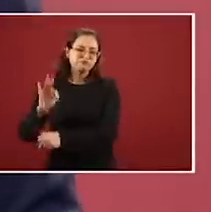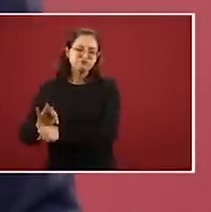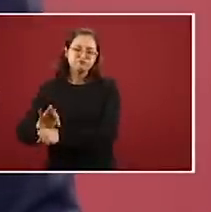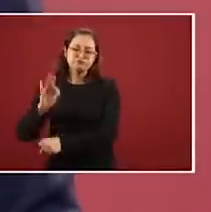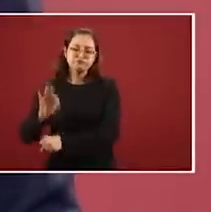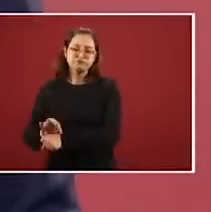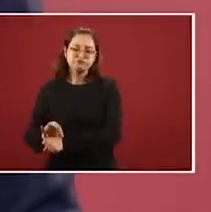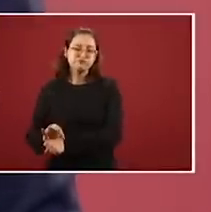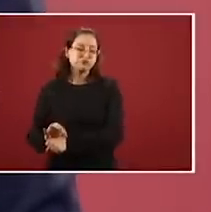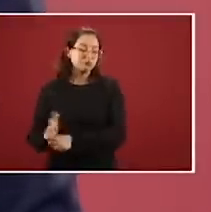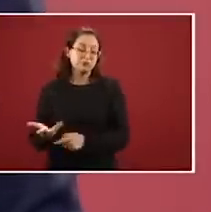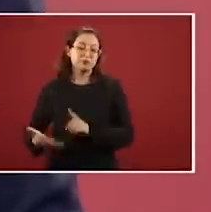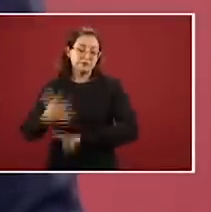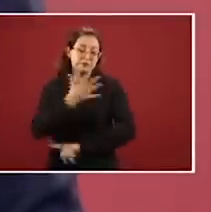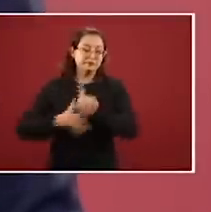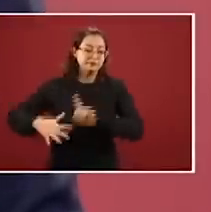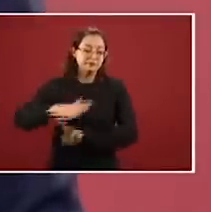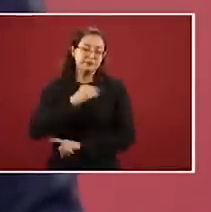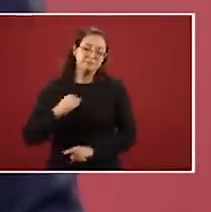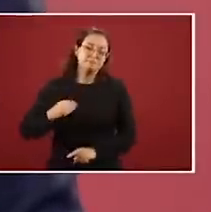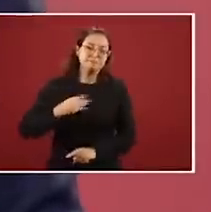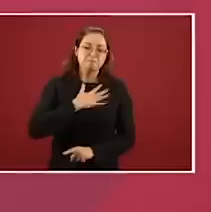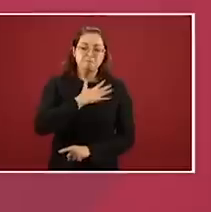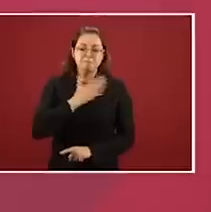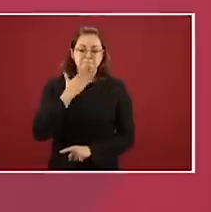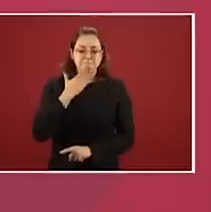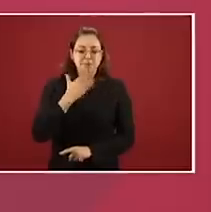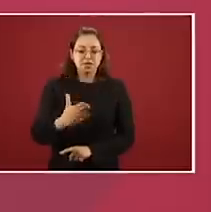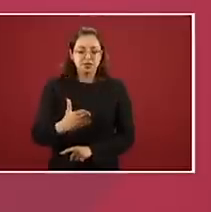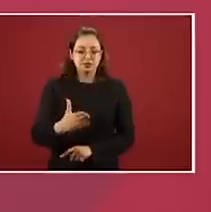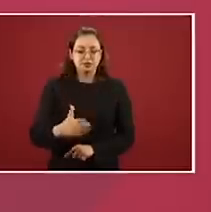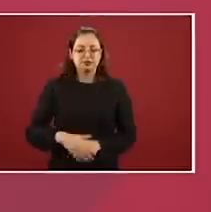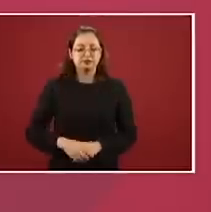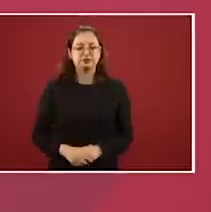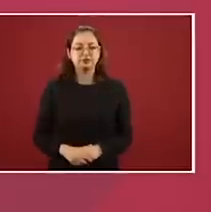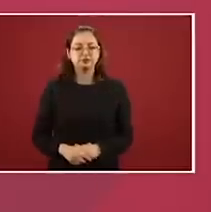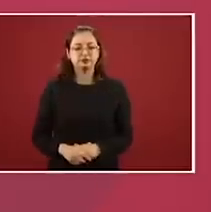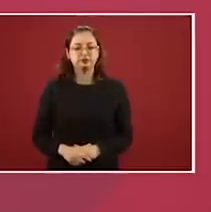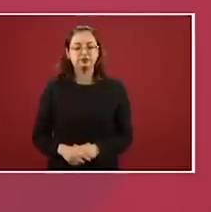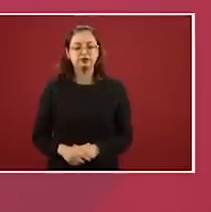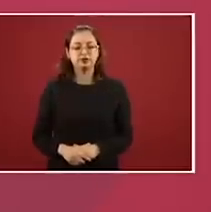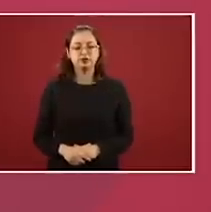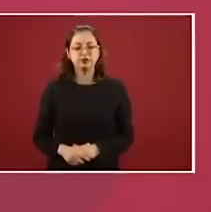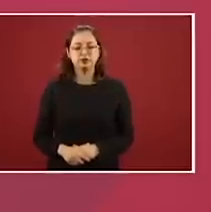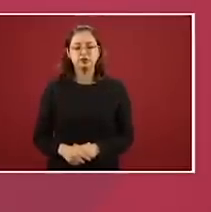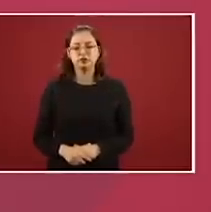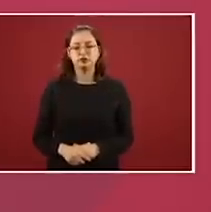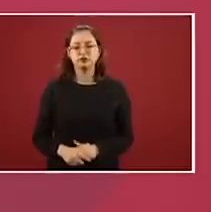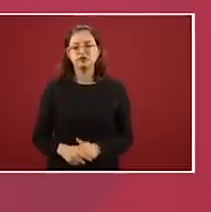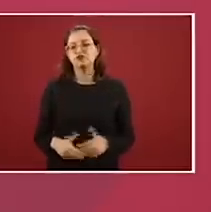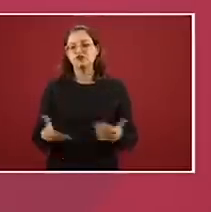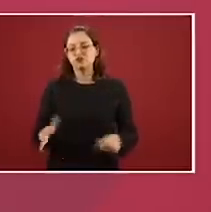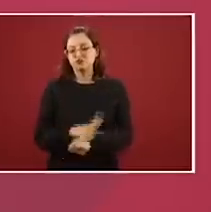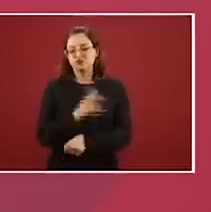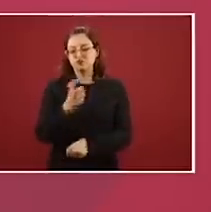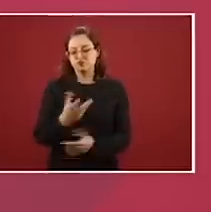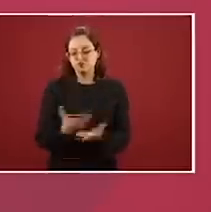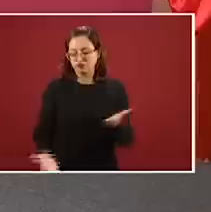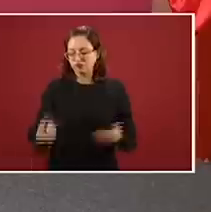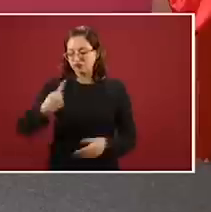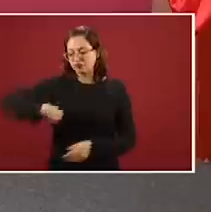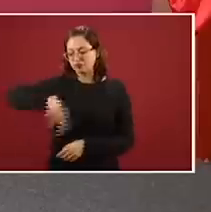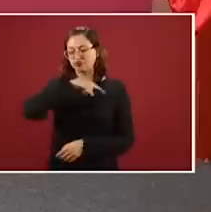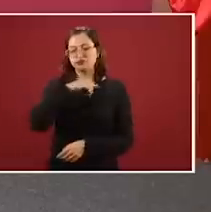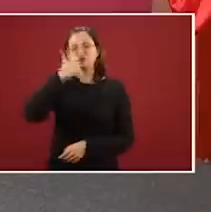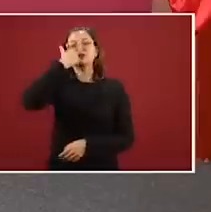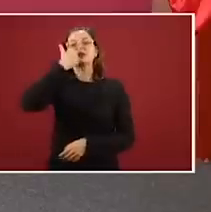Eso es el estado de bienestar. Entonces, nosotros lo que queremos es crear un sistema